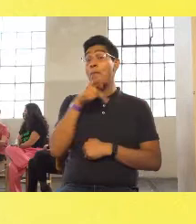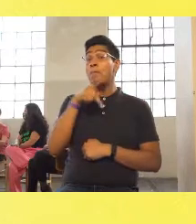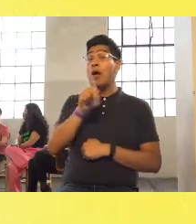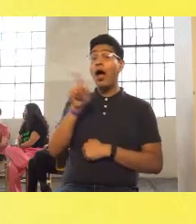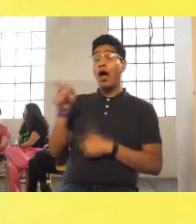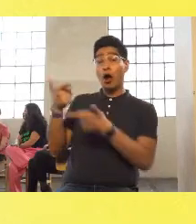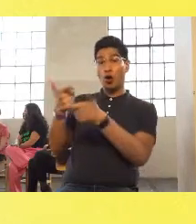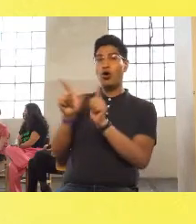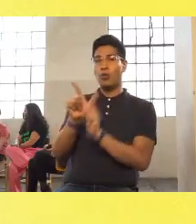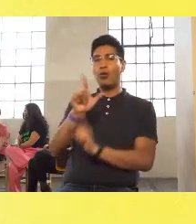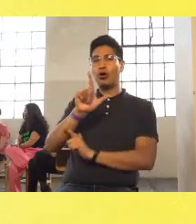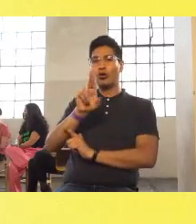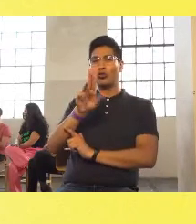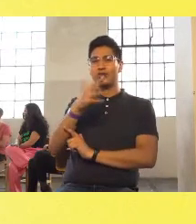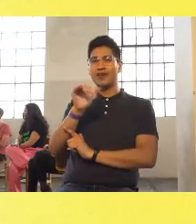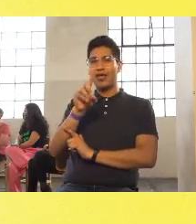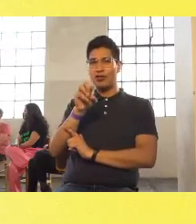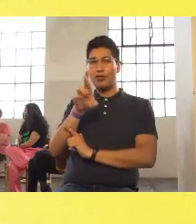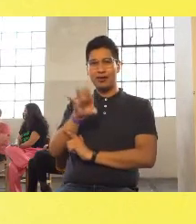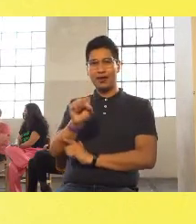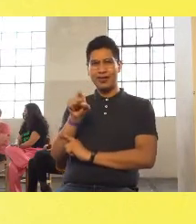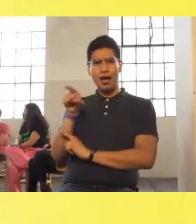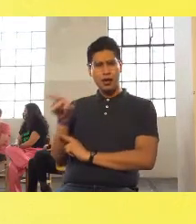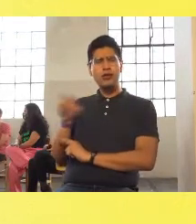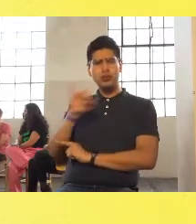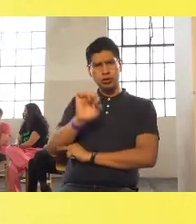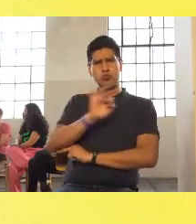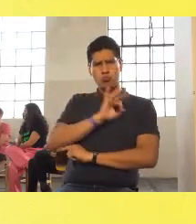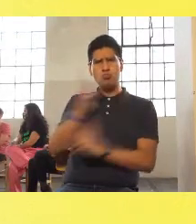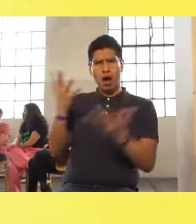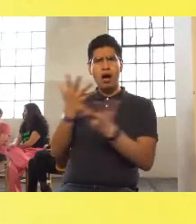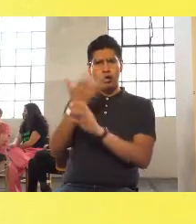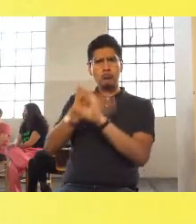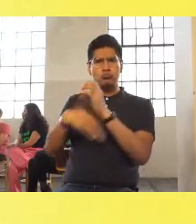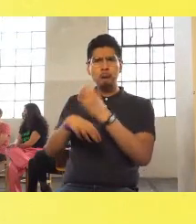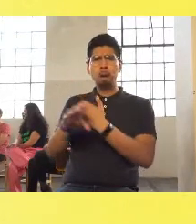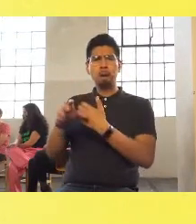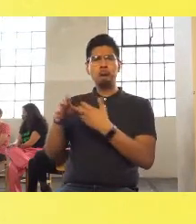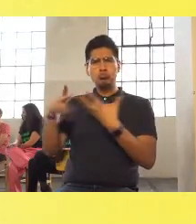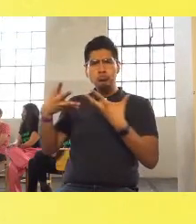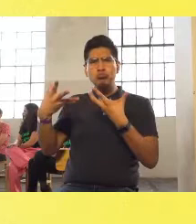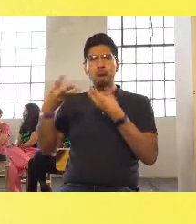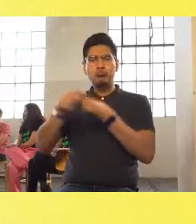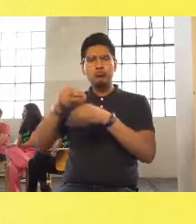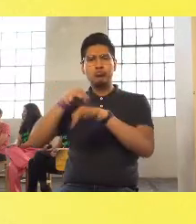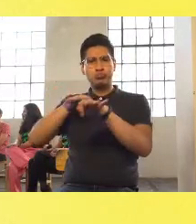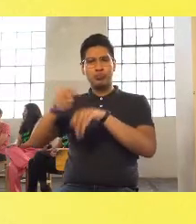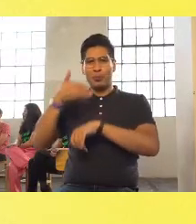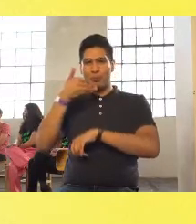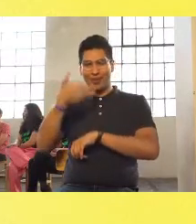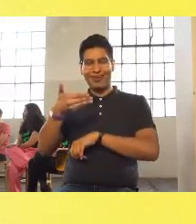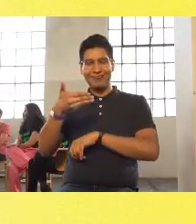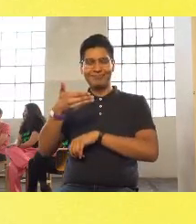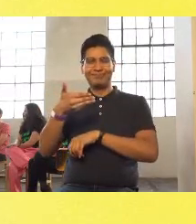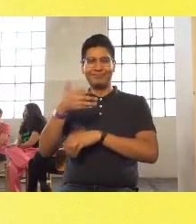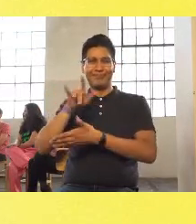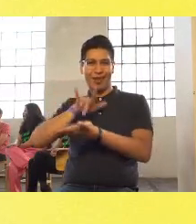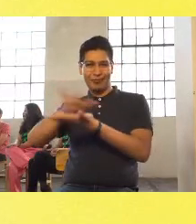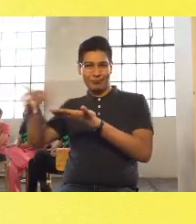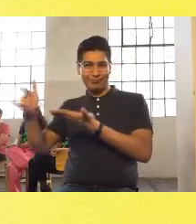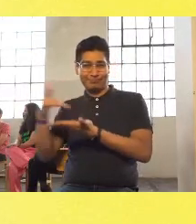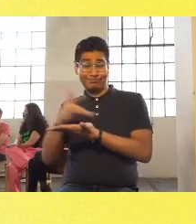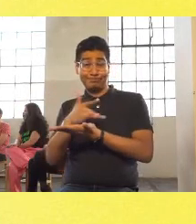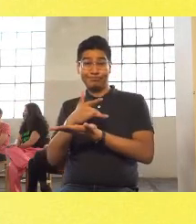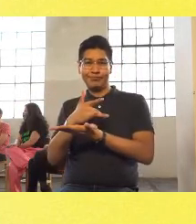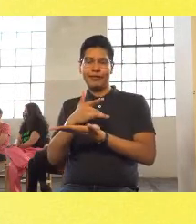se pueden hacer cosas, ¿no? Pero como que me siento con el respaldo de todas y entonces me siento capaz, ¿no? Pero creo que es como un proceso bien bonito porque creo que sí se trata